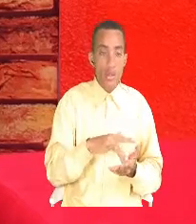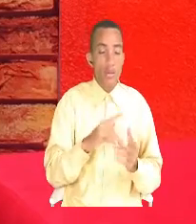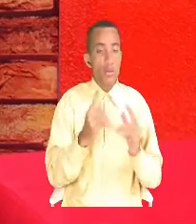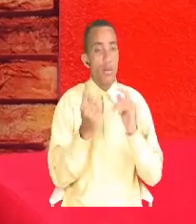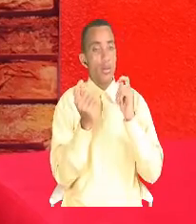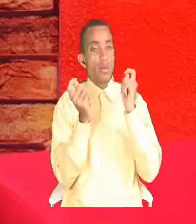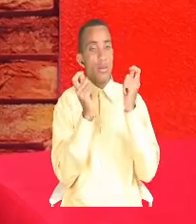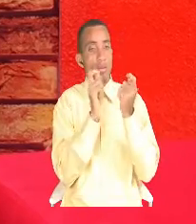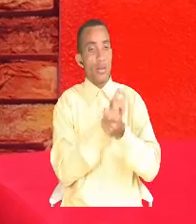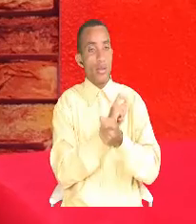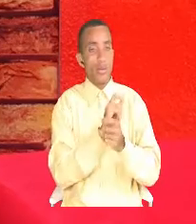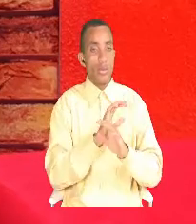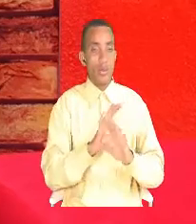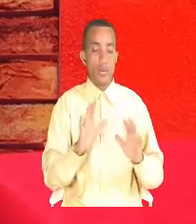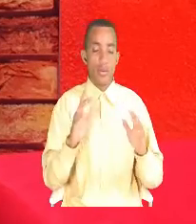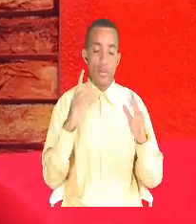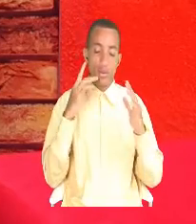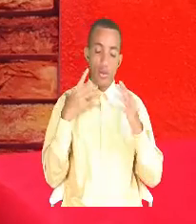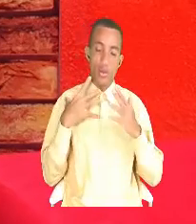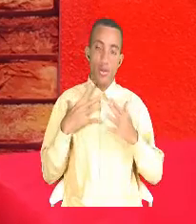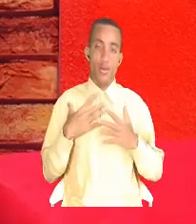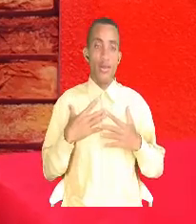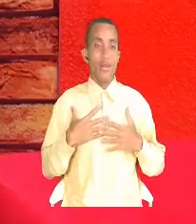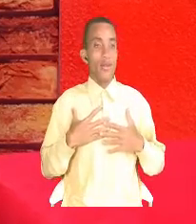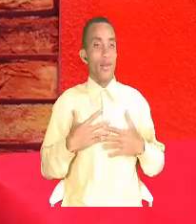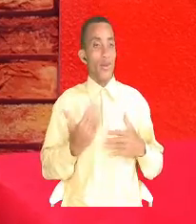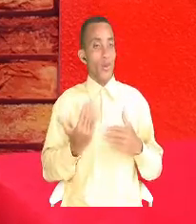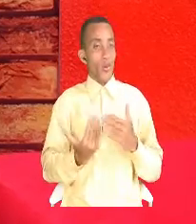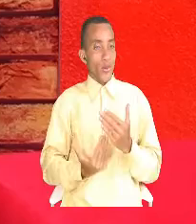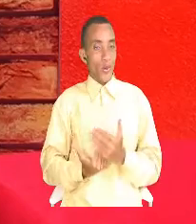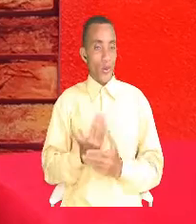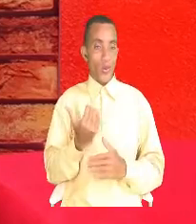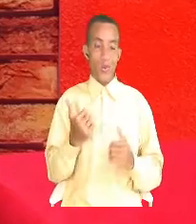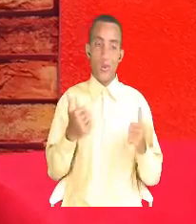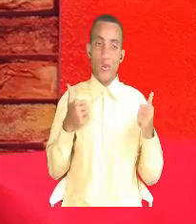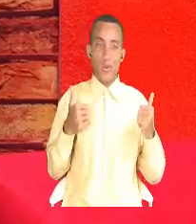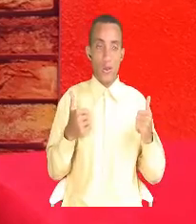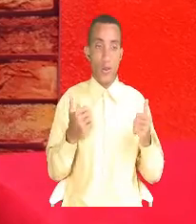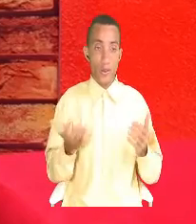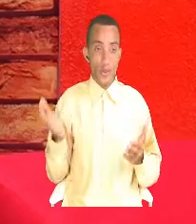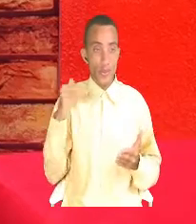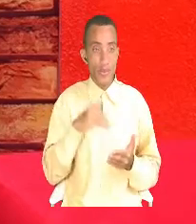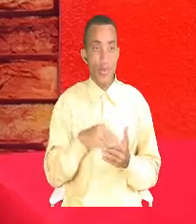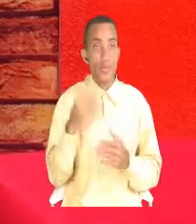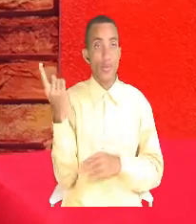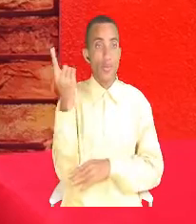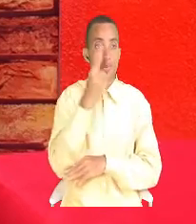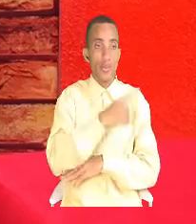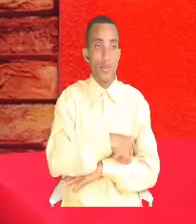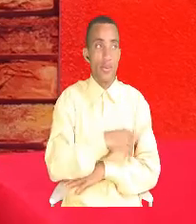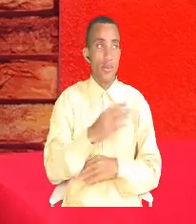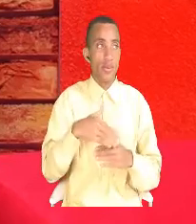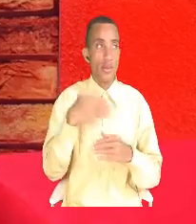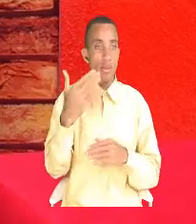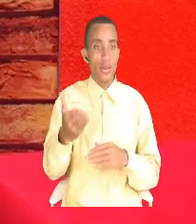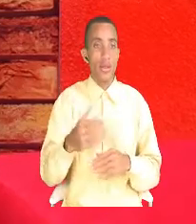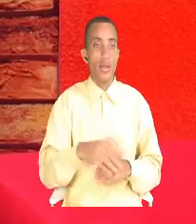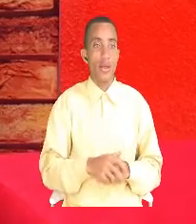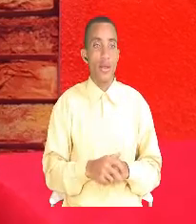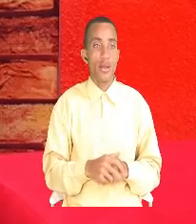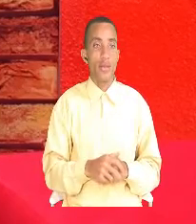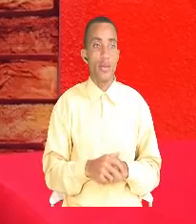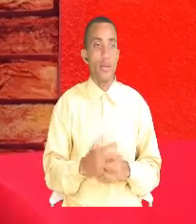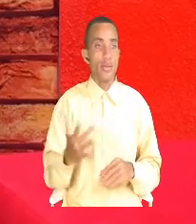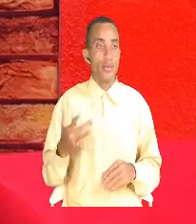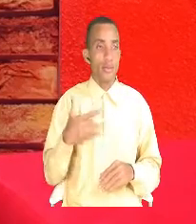¿no? Que salgan renovados, con muy altas expectativas de volver a comenzar el día siguiente. Y eso lo hacemos es cuando sentimos